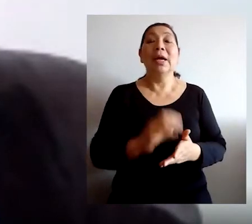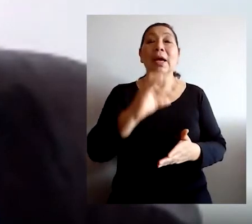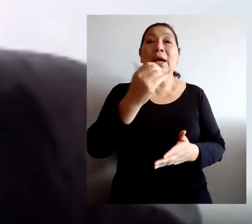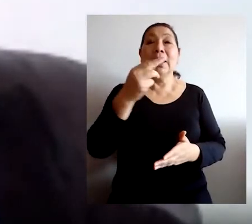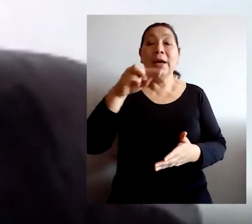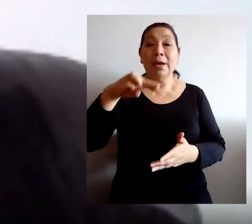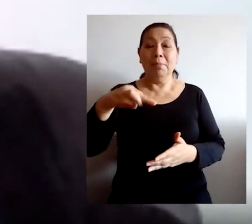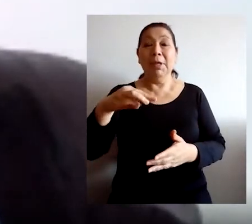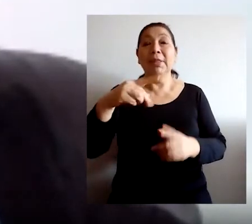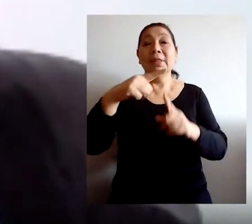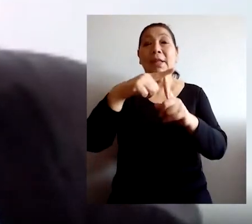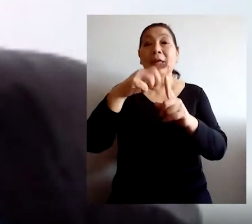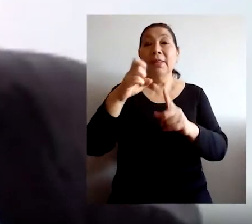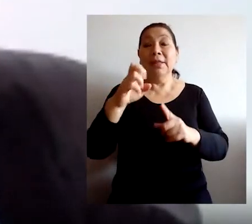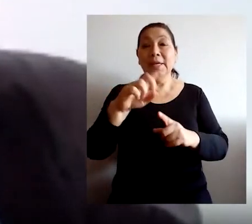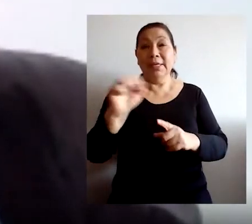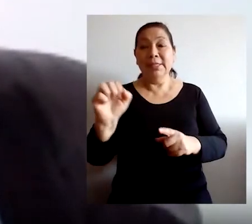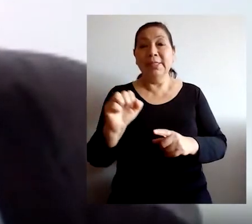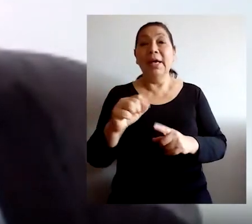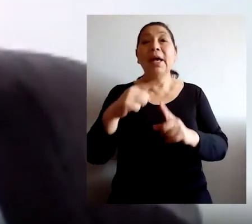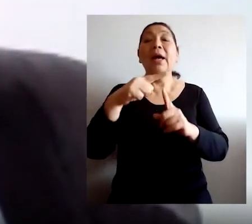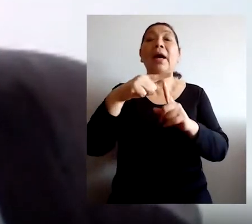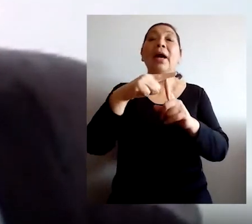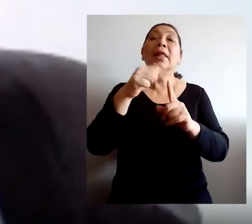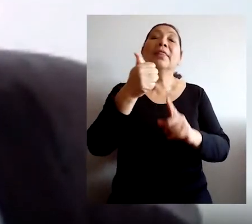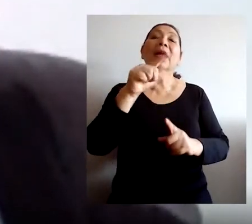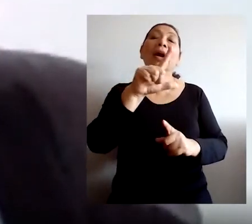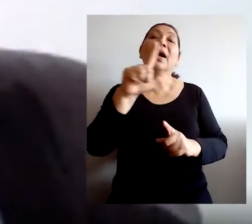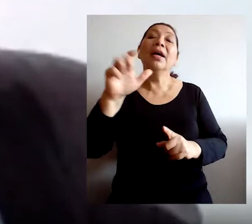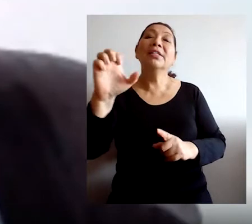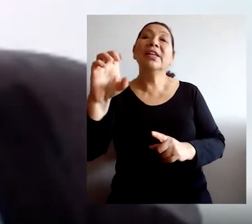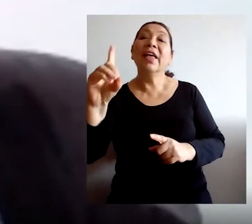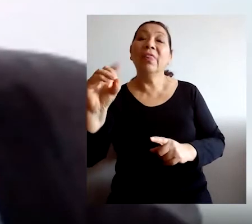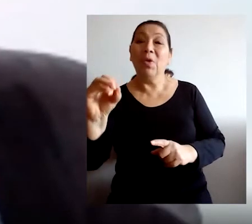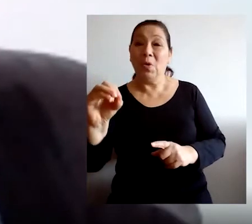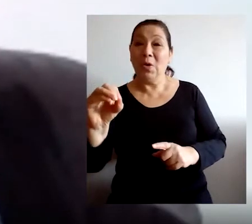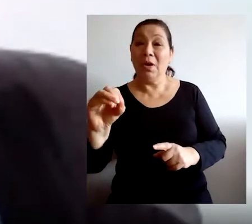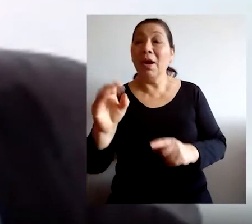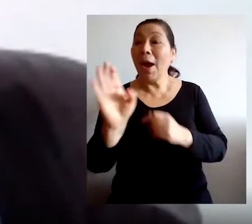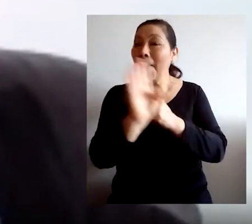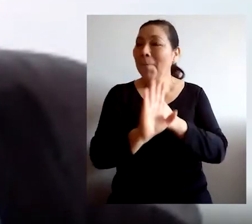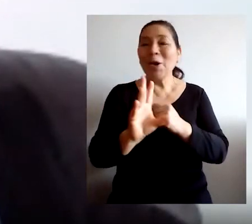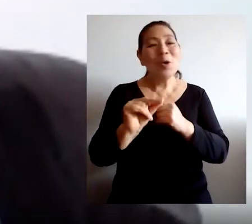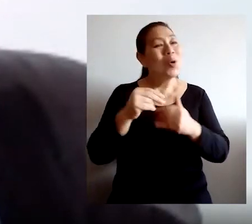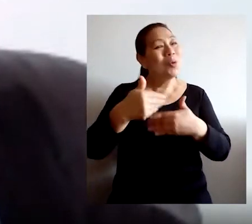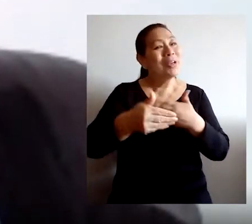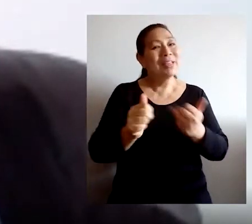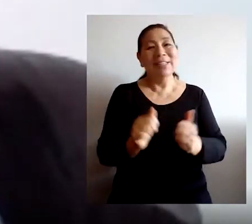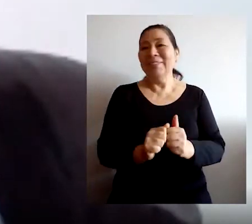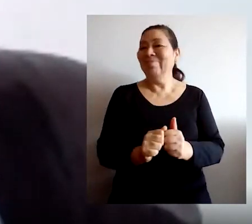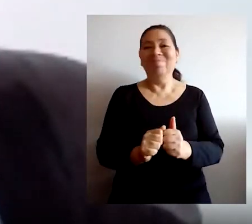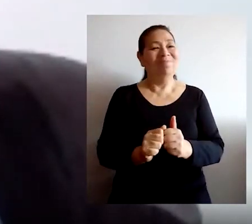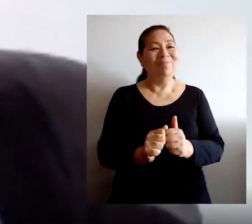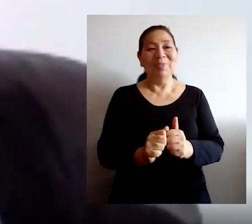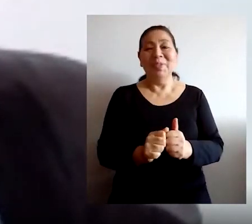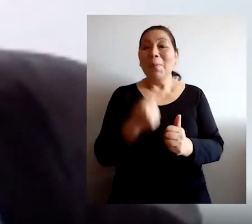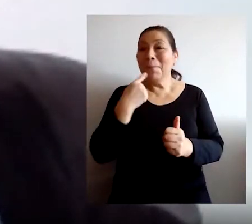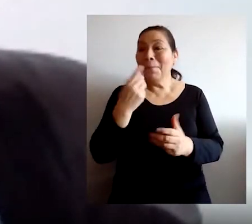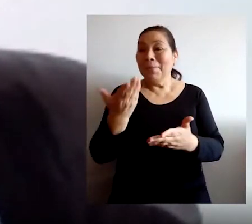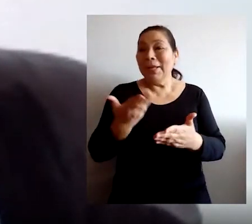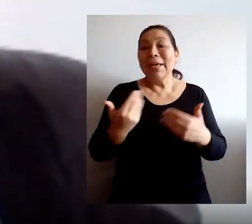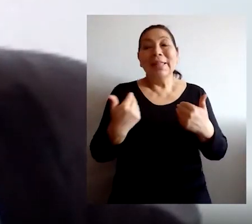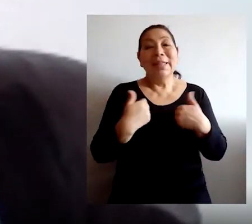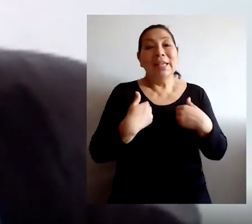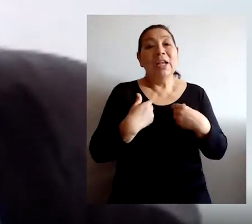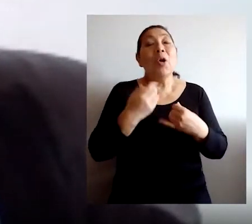Carmen Teresa Talledo Guzmán de Peric, ha señalado que los procesos de amparo no proceden de dilucidarse